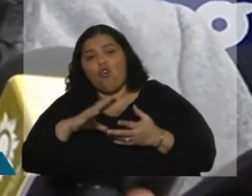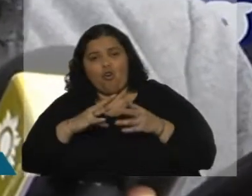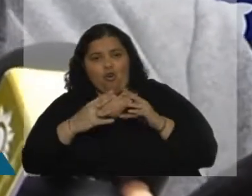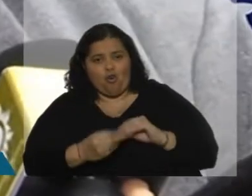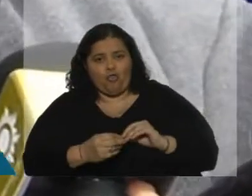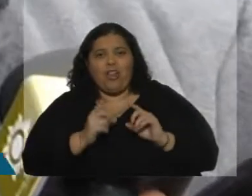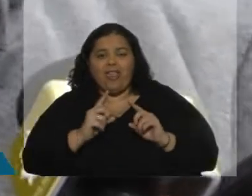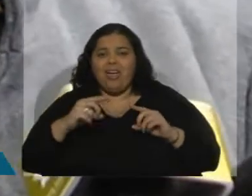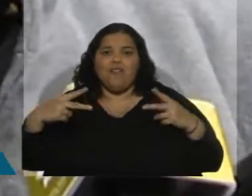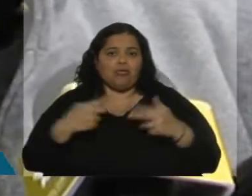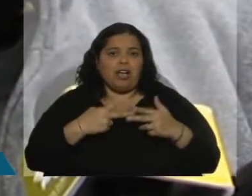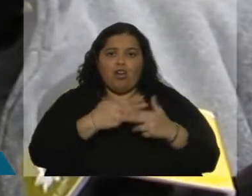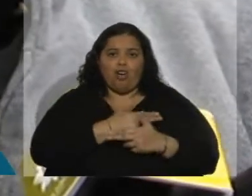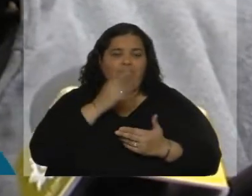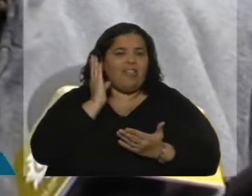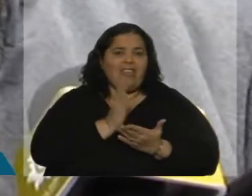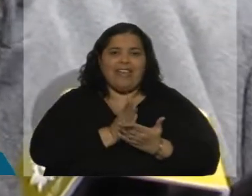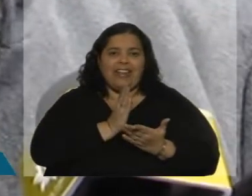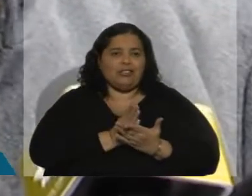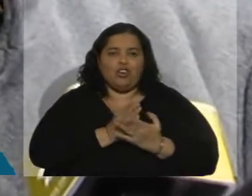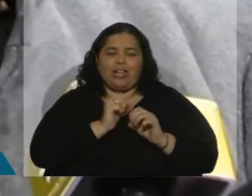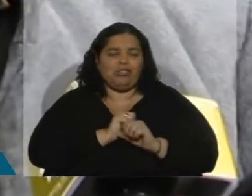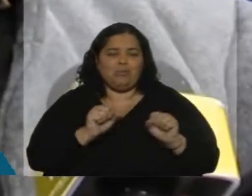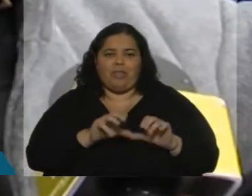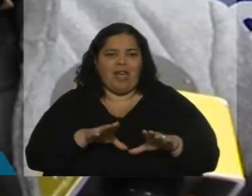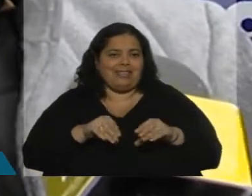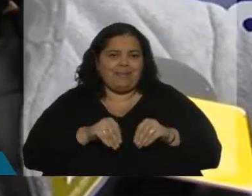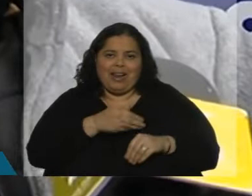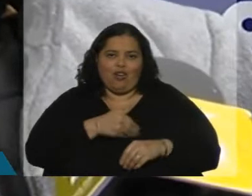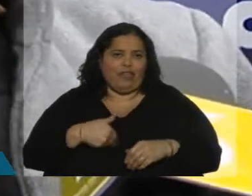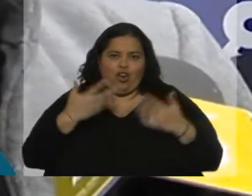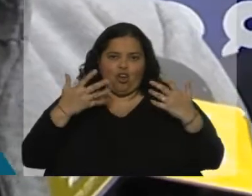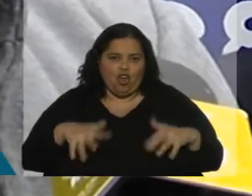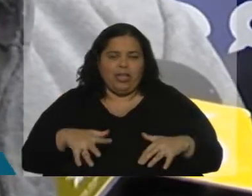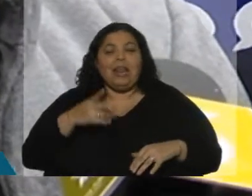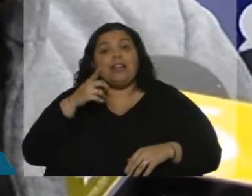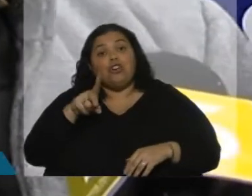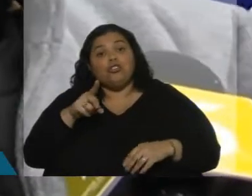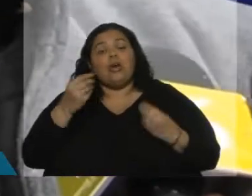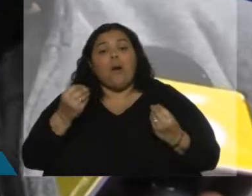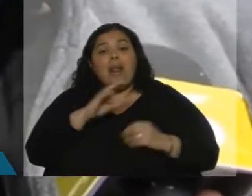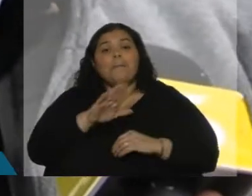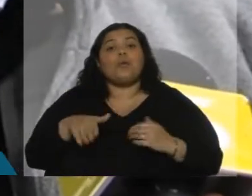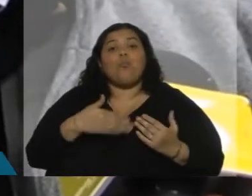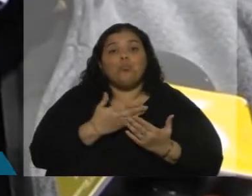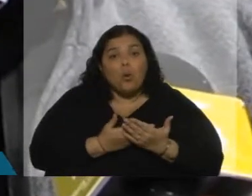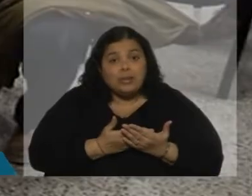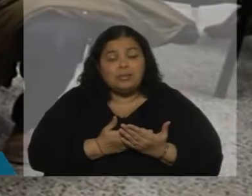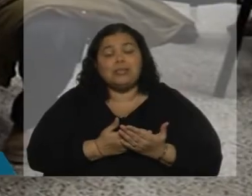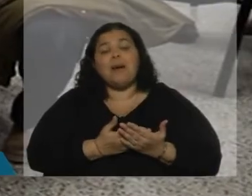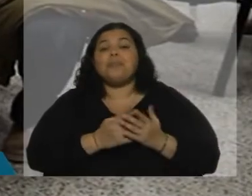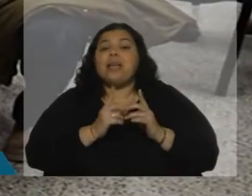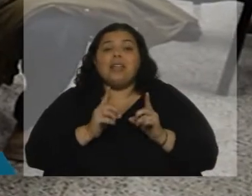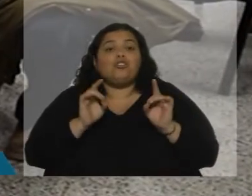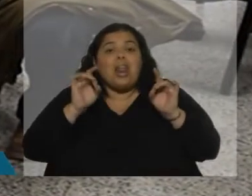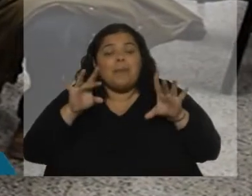recorte de derechos que es inaceptable para el gobierno por el contrario la propuesta es simplemente hacer